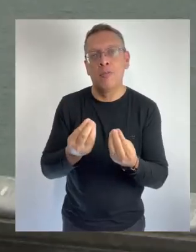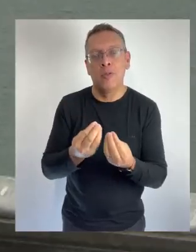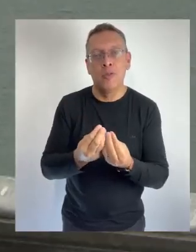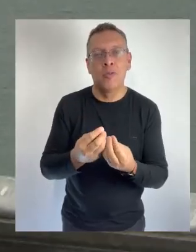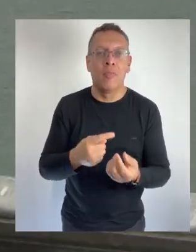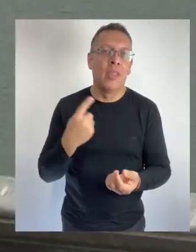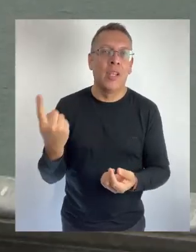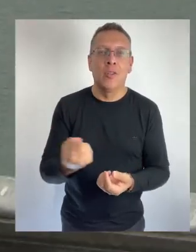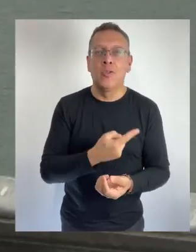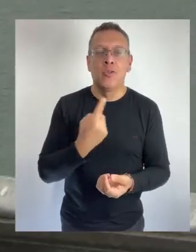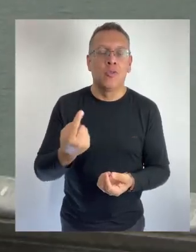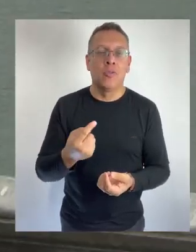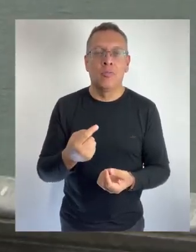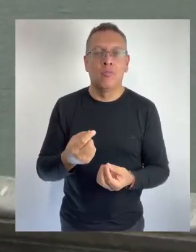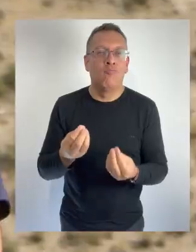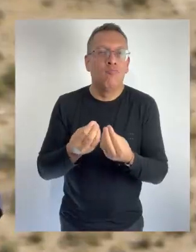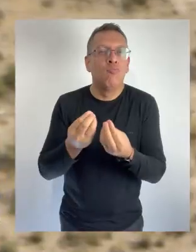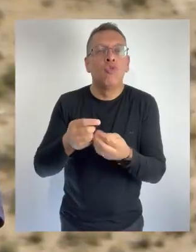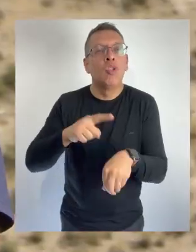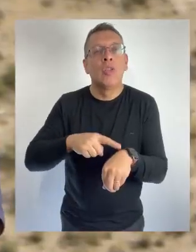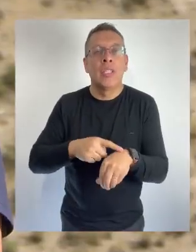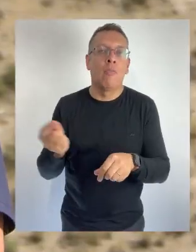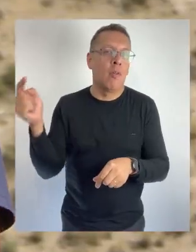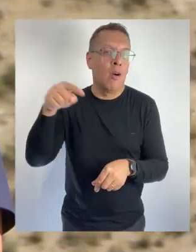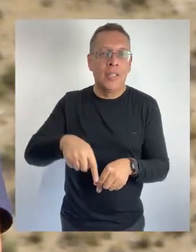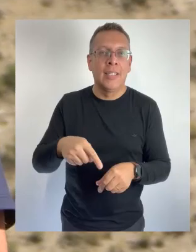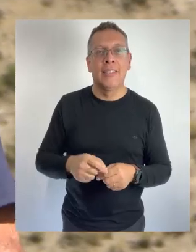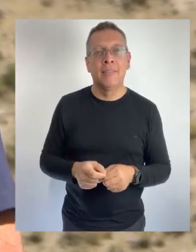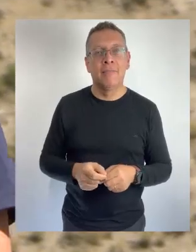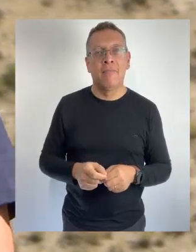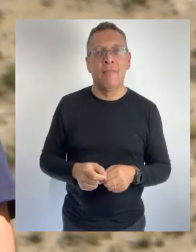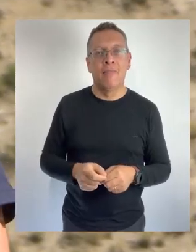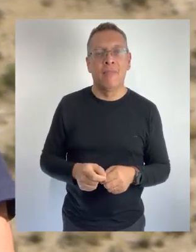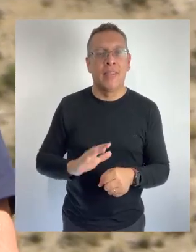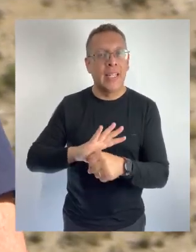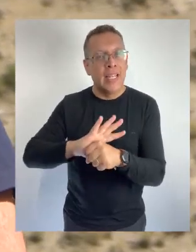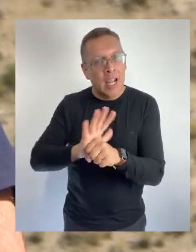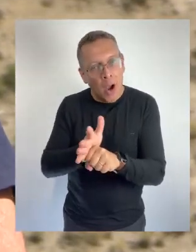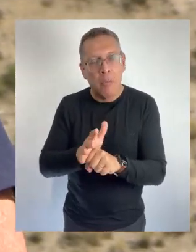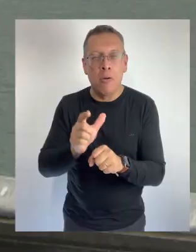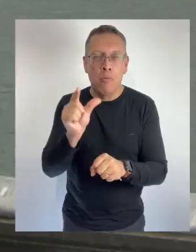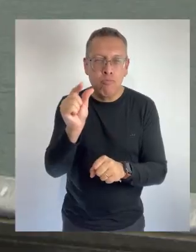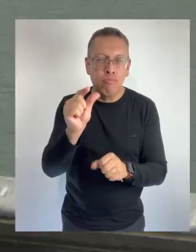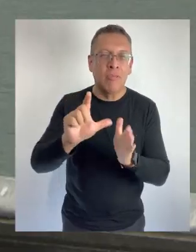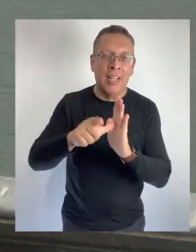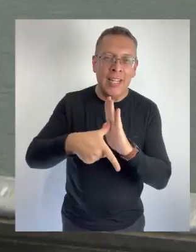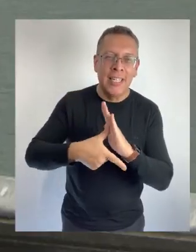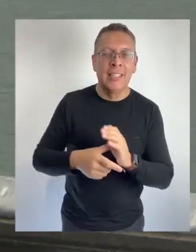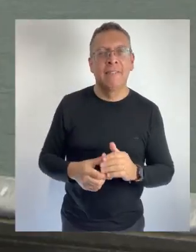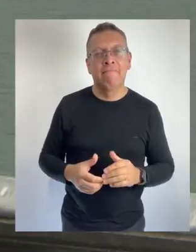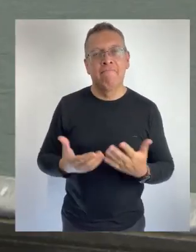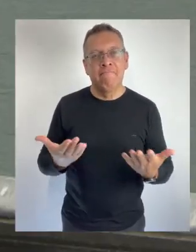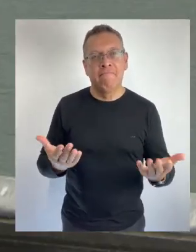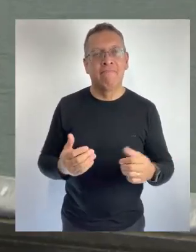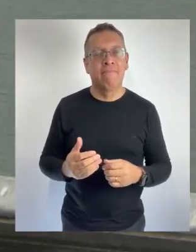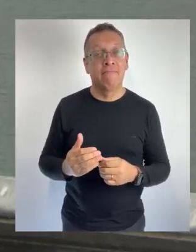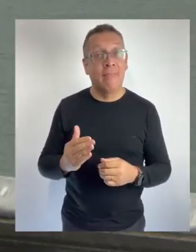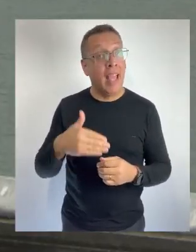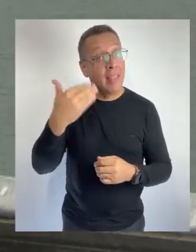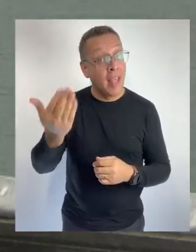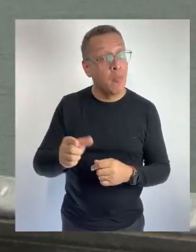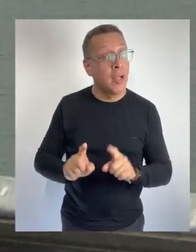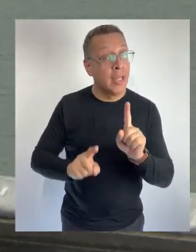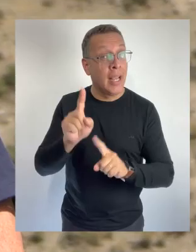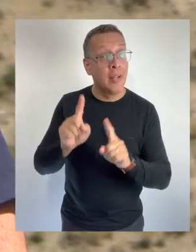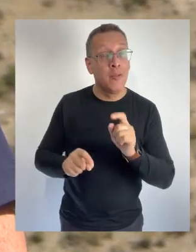venimos hace mucho tiempo, solo que estábamos un poquito lentos por todo lo que ha pasado. Entonces. Y después hay joven